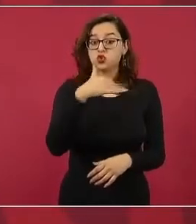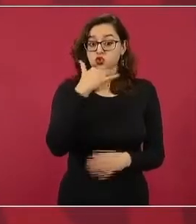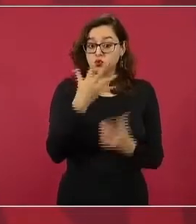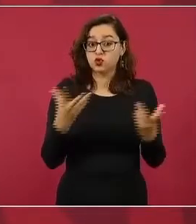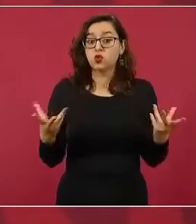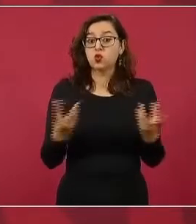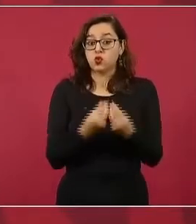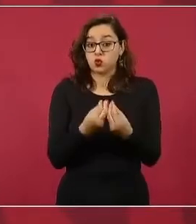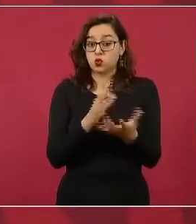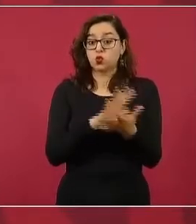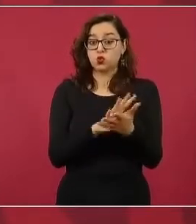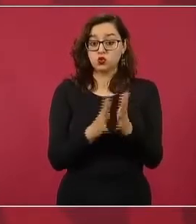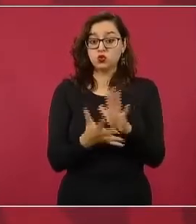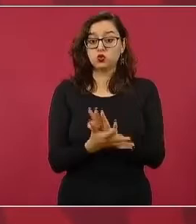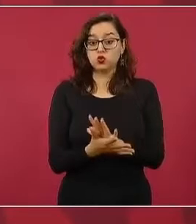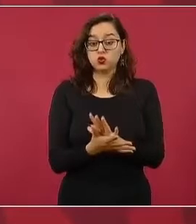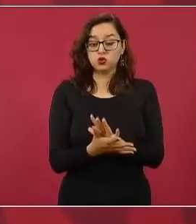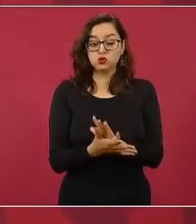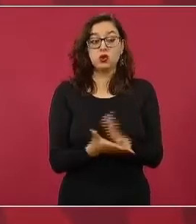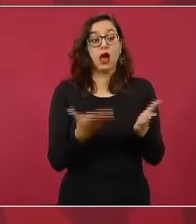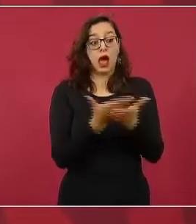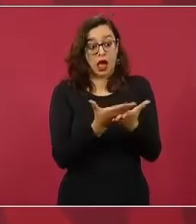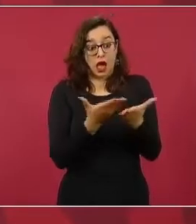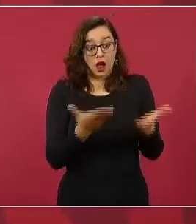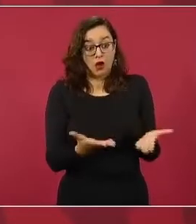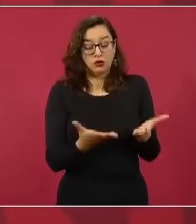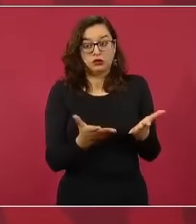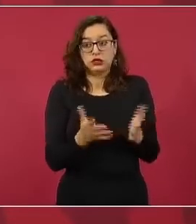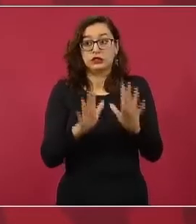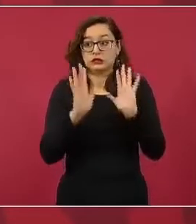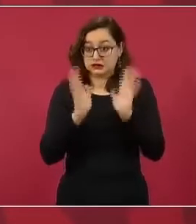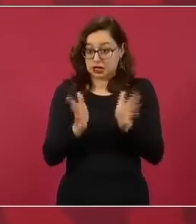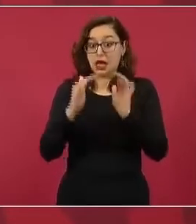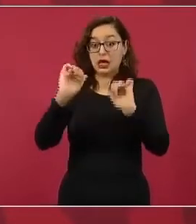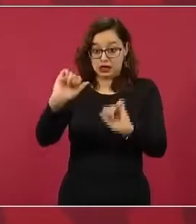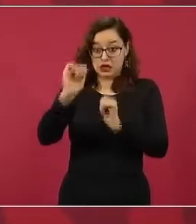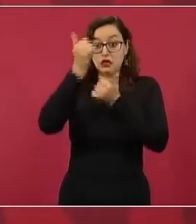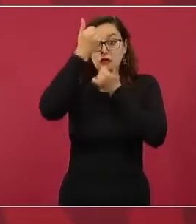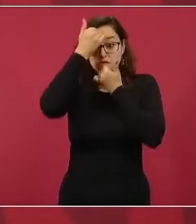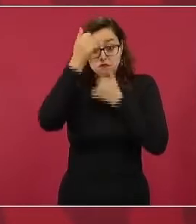yo quisiera que pasara un tiempo y que luego ellos mismos